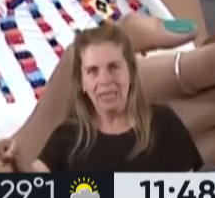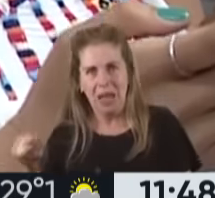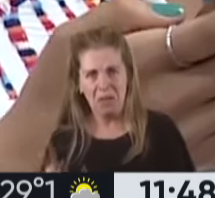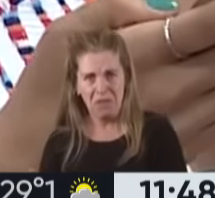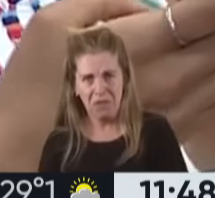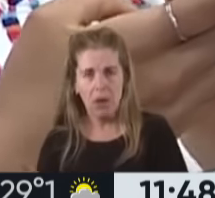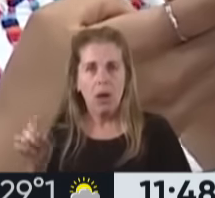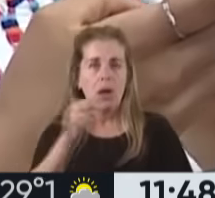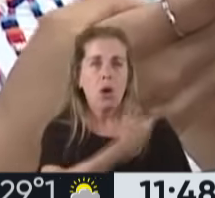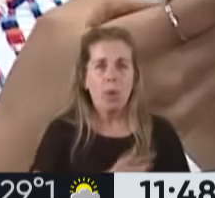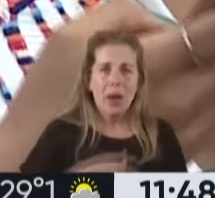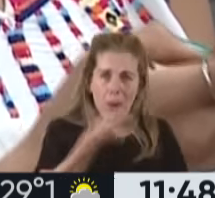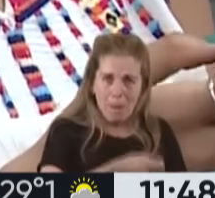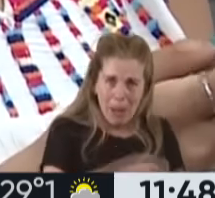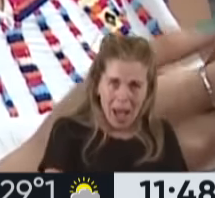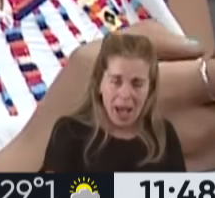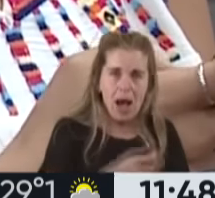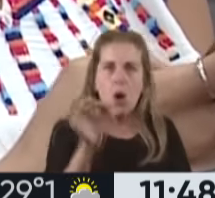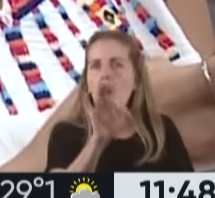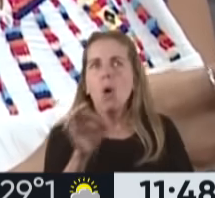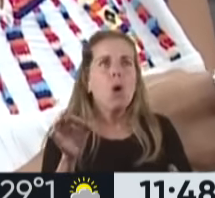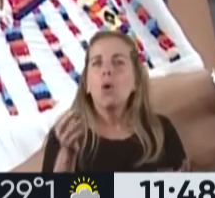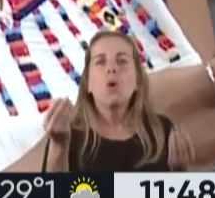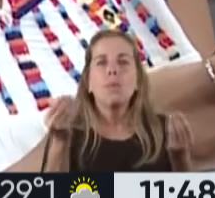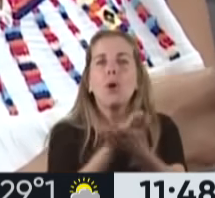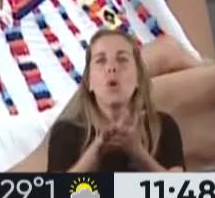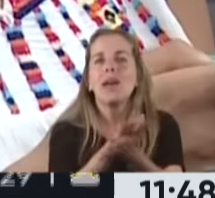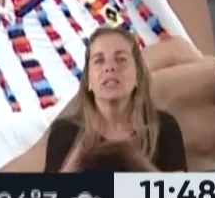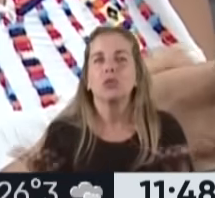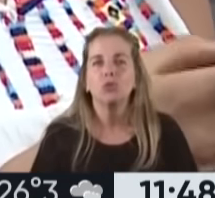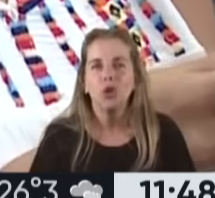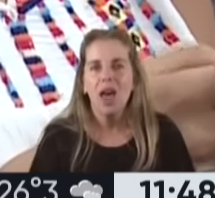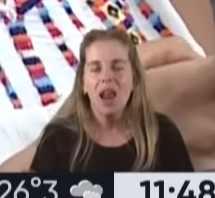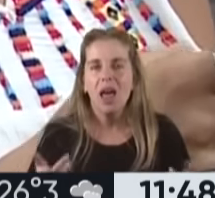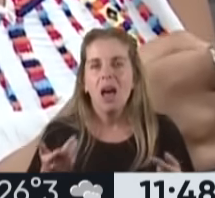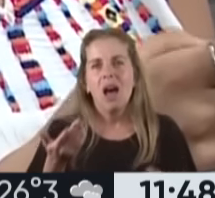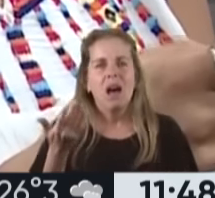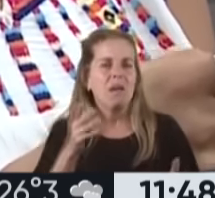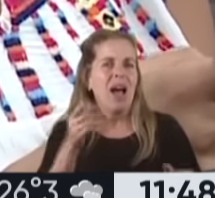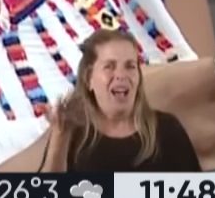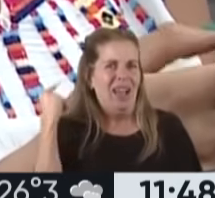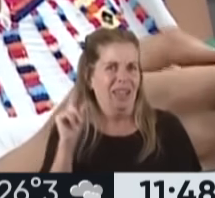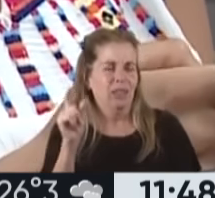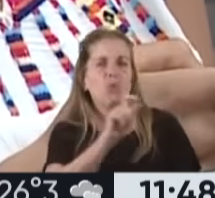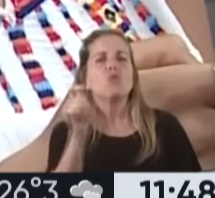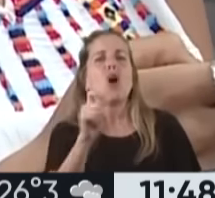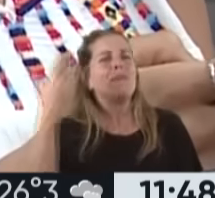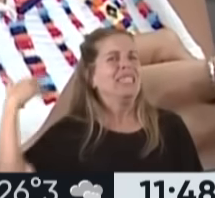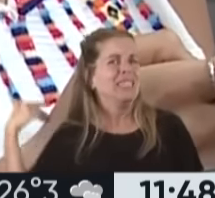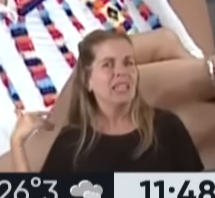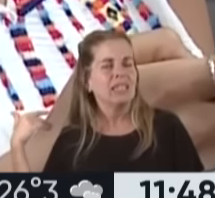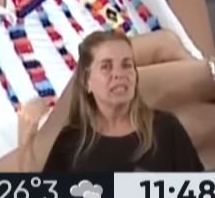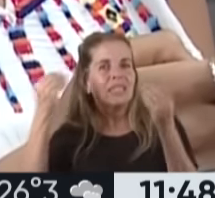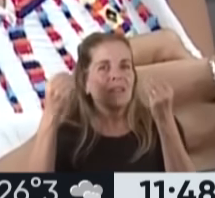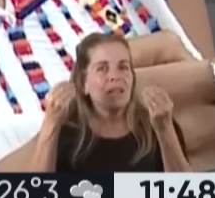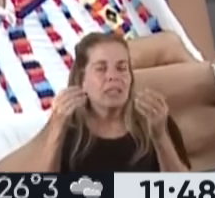formar parte del acuerdo de obligaciones recíprocas, este acuerdo que lanzó el gobierno hace un par de meses. Bueno, ¿qué